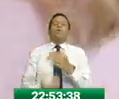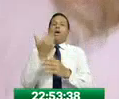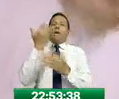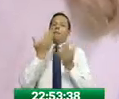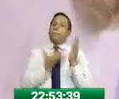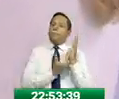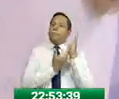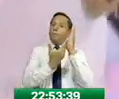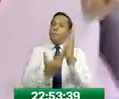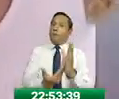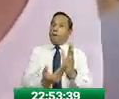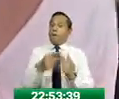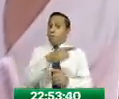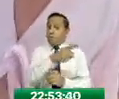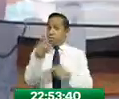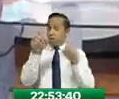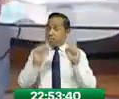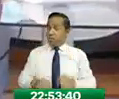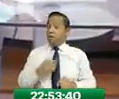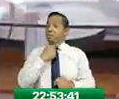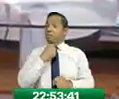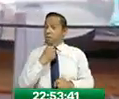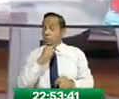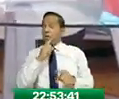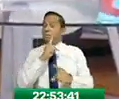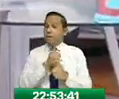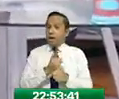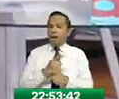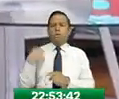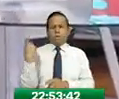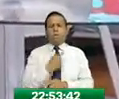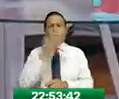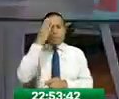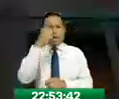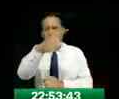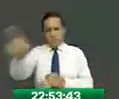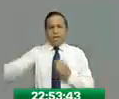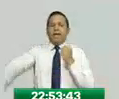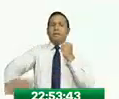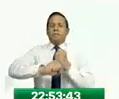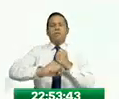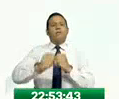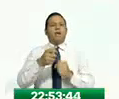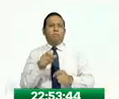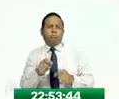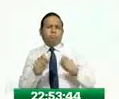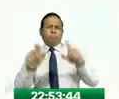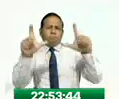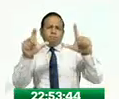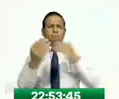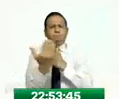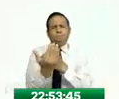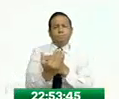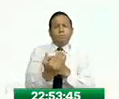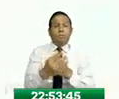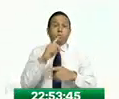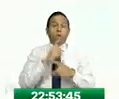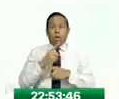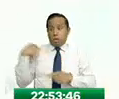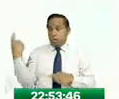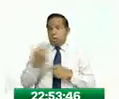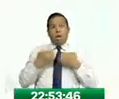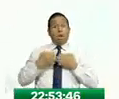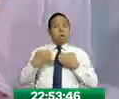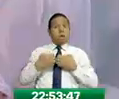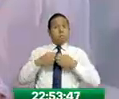que estamos seguros que les van a gustar, que estamos seguros que vamos a contar con su compañía. Hay un equipo humano muy grande trabajando atrás